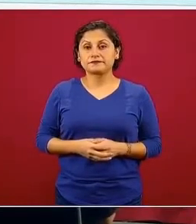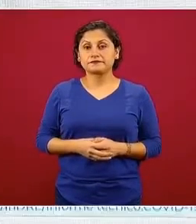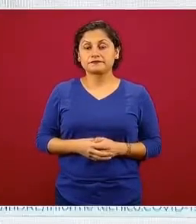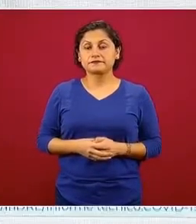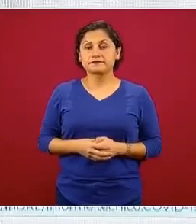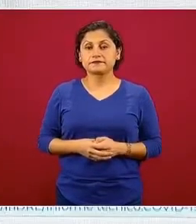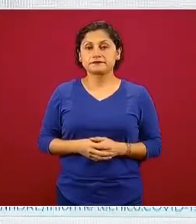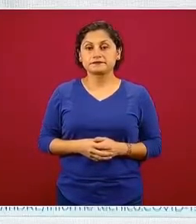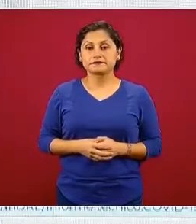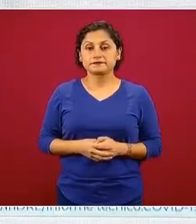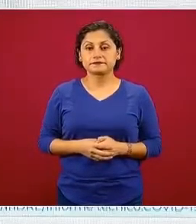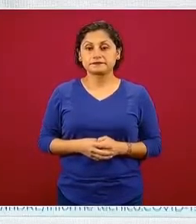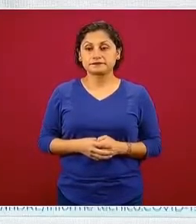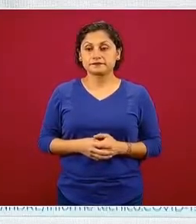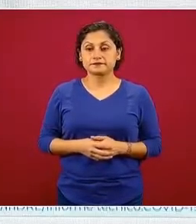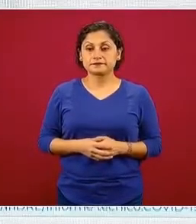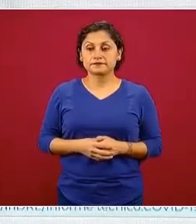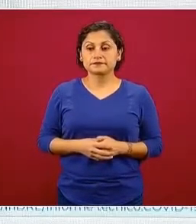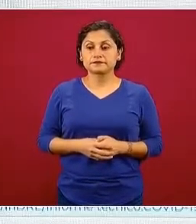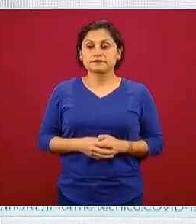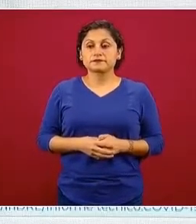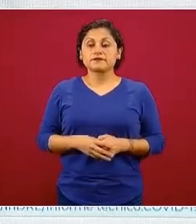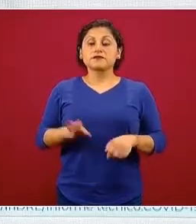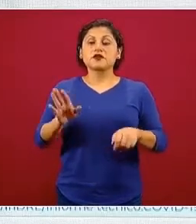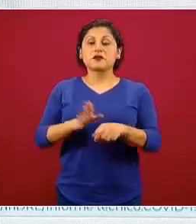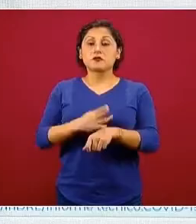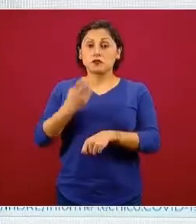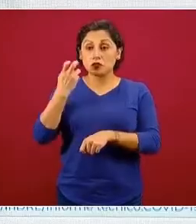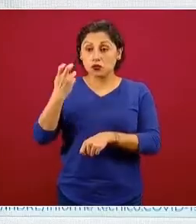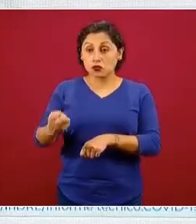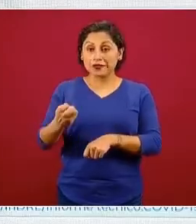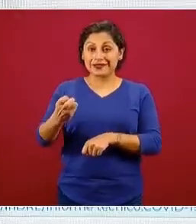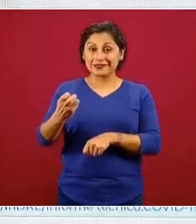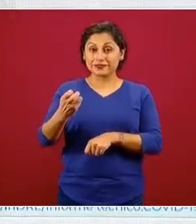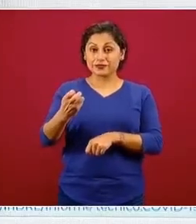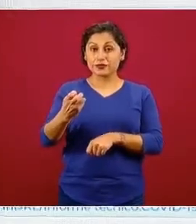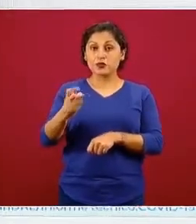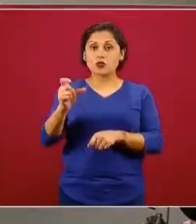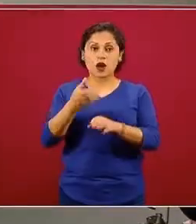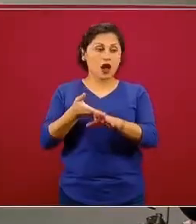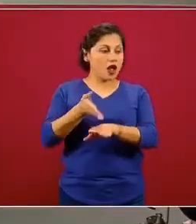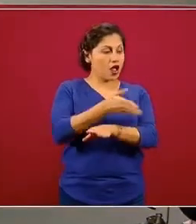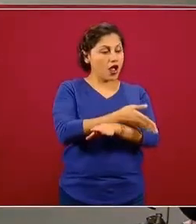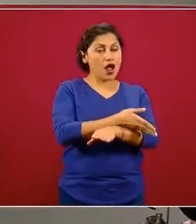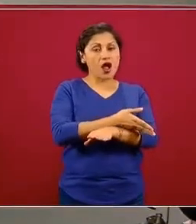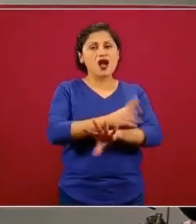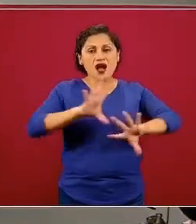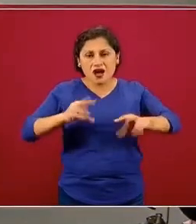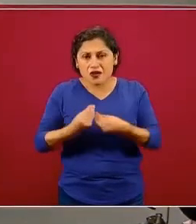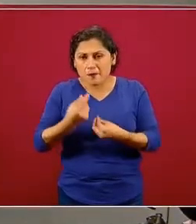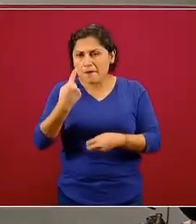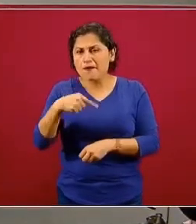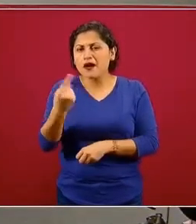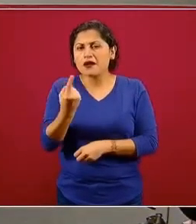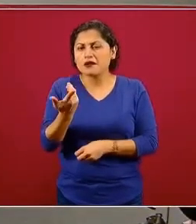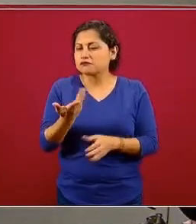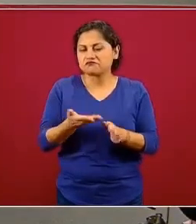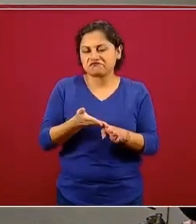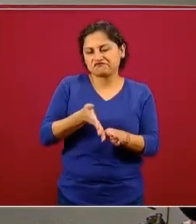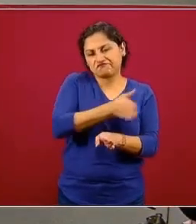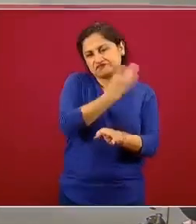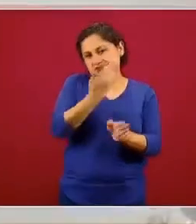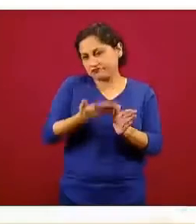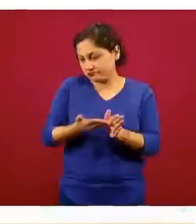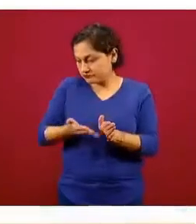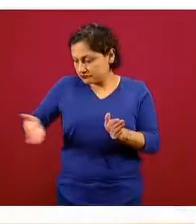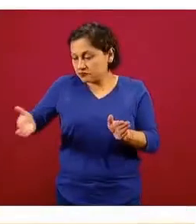contagios. Por eso la cifra técnicamente útil es la cantidad de casos